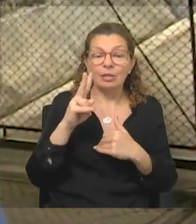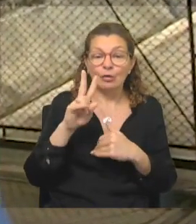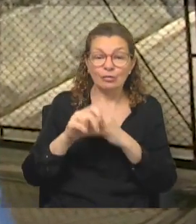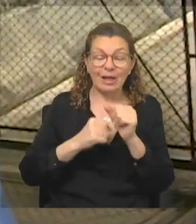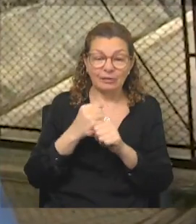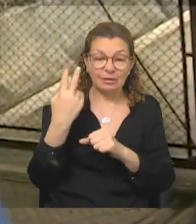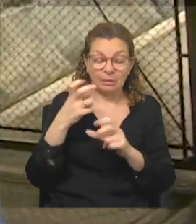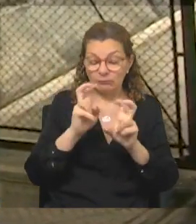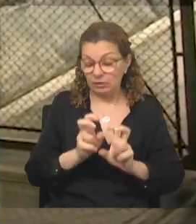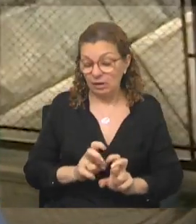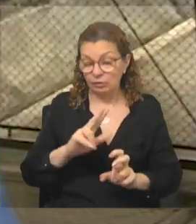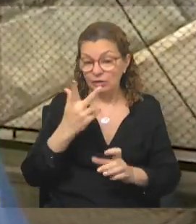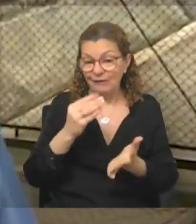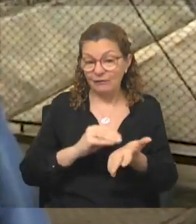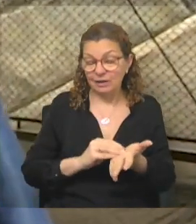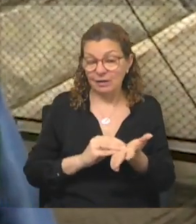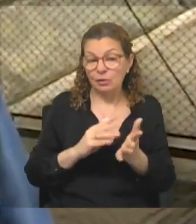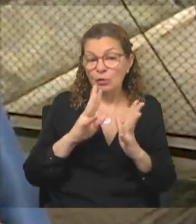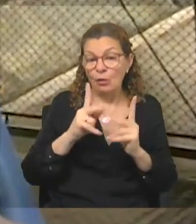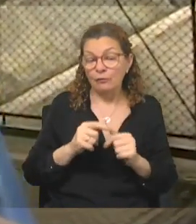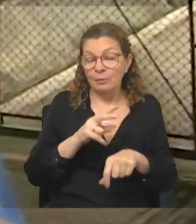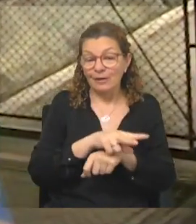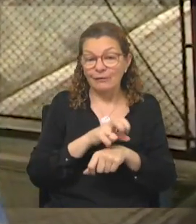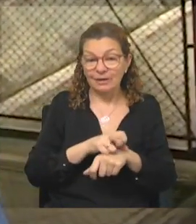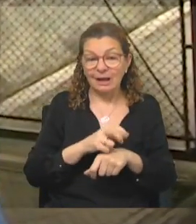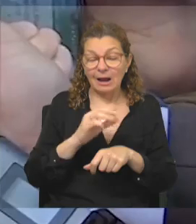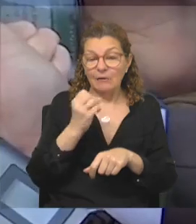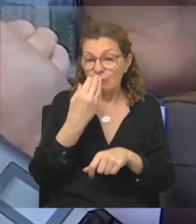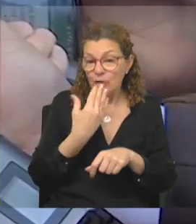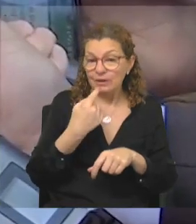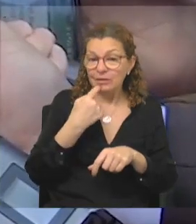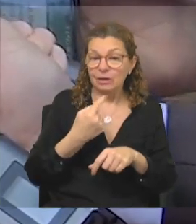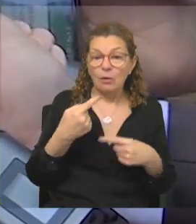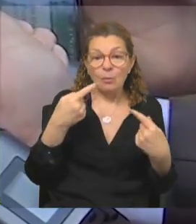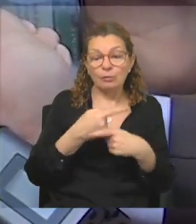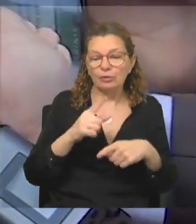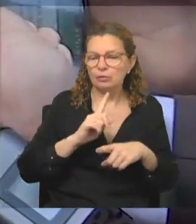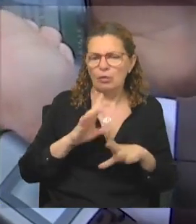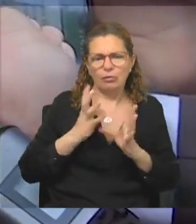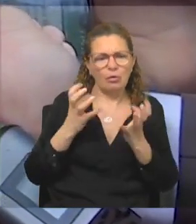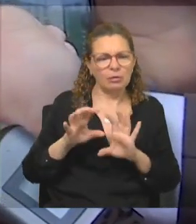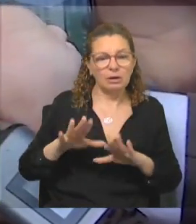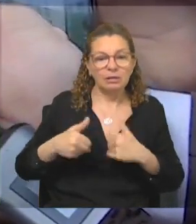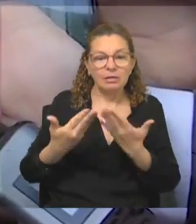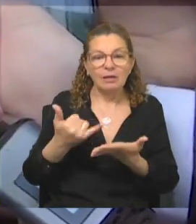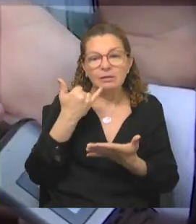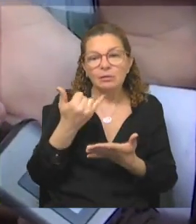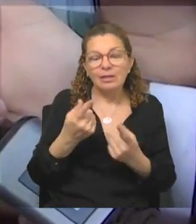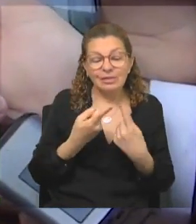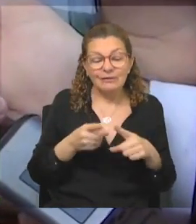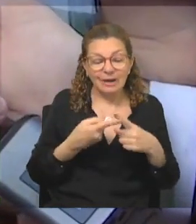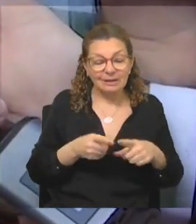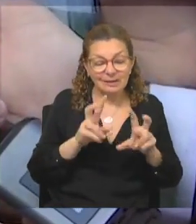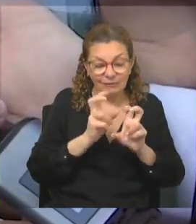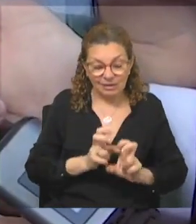realizaron tres pericias De todas formas la fiscal de flagrancia Sabrina flores se opuso a la entrega del celular porque aún tiene abiertas varias líneas de